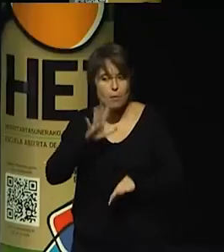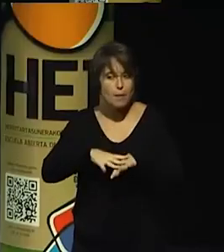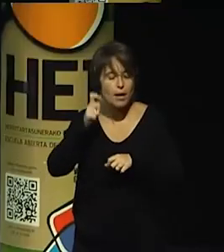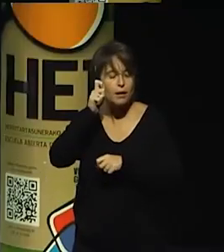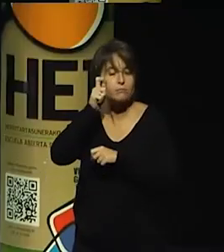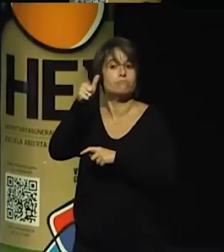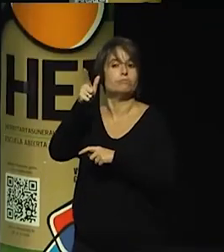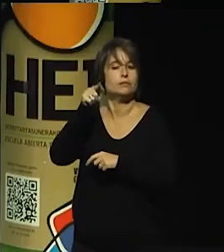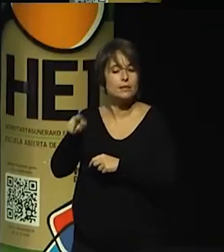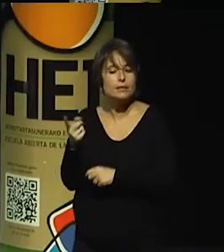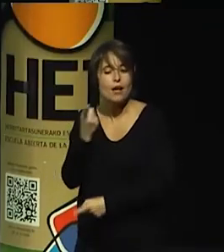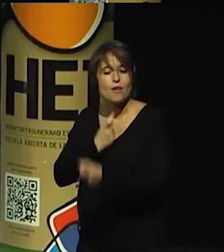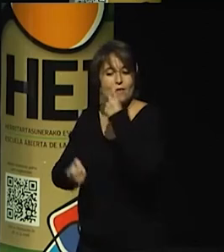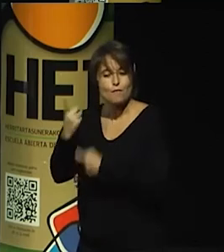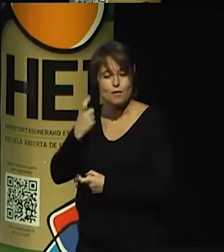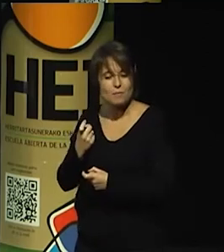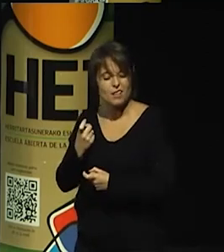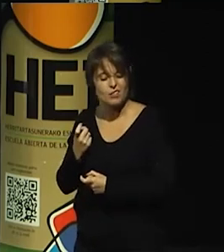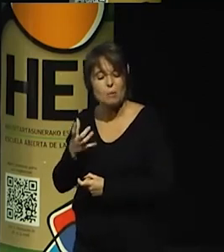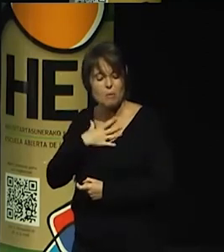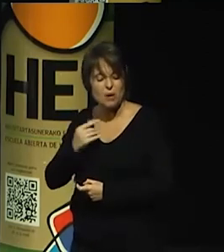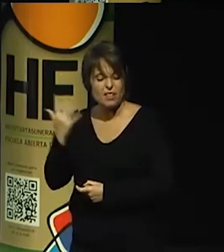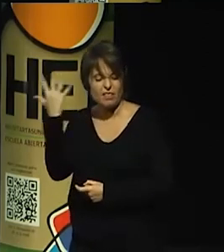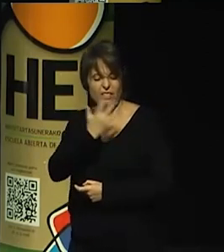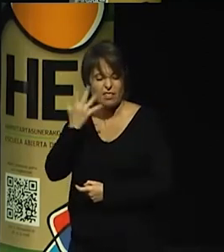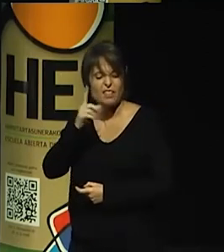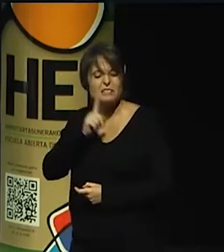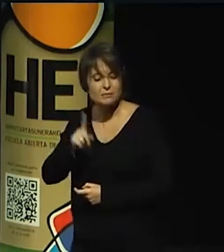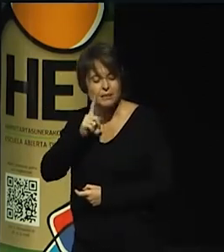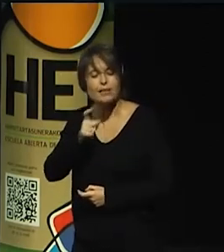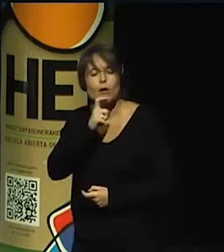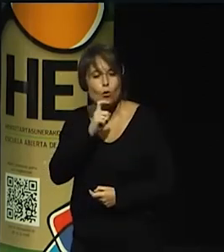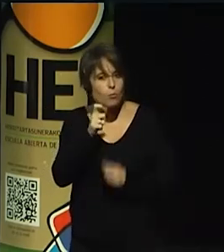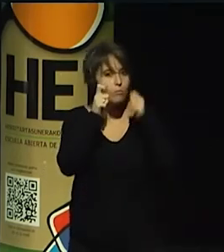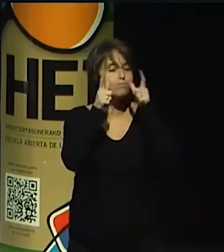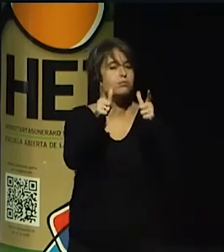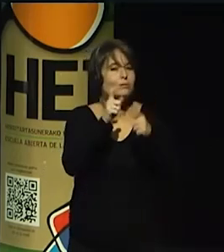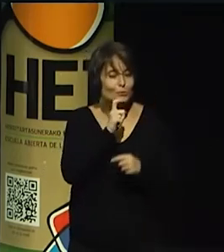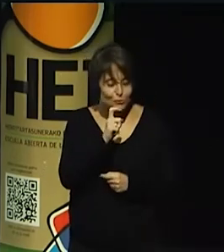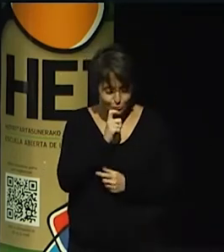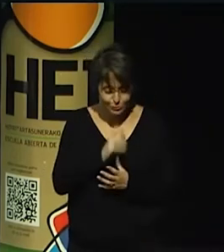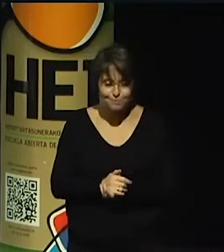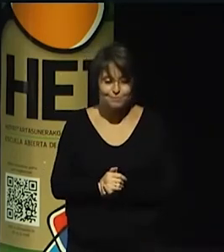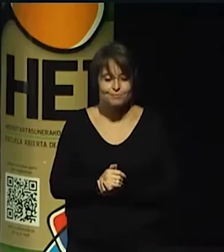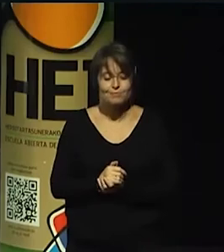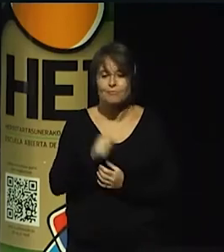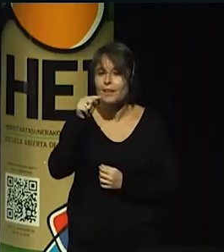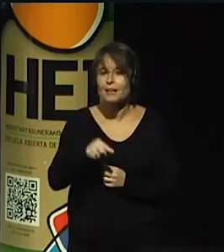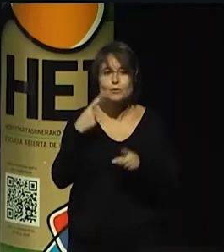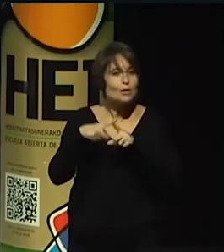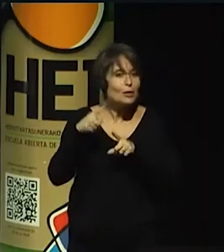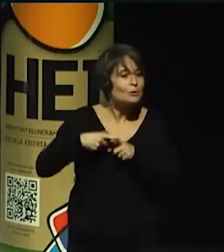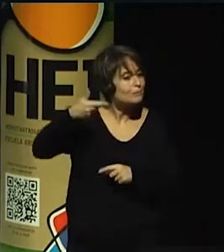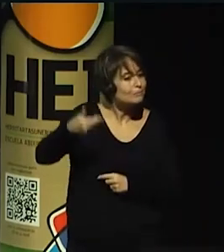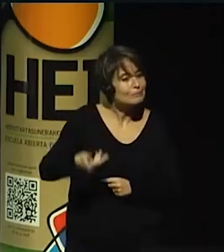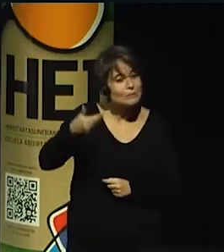reflexionar, detenernos, porque sinceramente creo que en este momento uno de los graves problemas es precisamente la prisa,